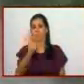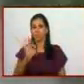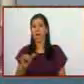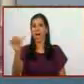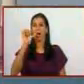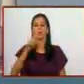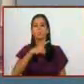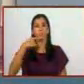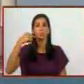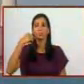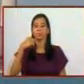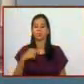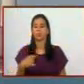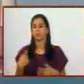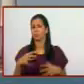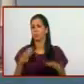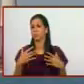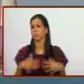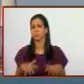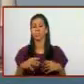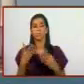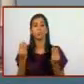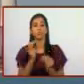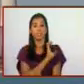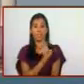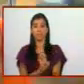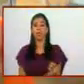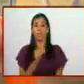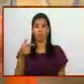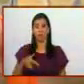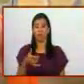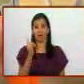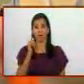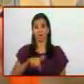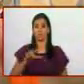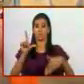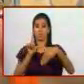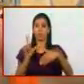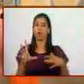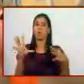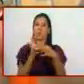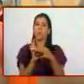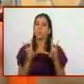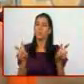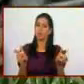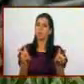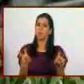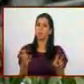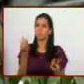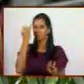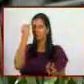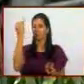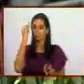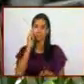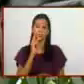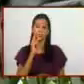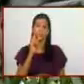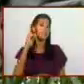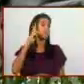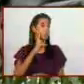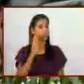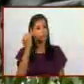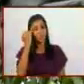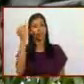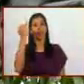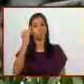dulce y un insuperable potencial energético. Y esa unión no es la que plantea Bolívar. Simón Bolívar es el